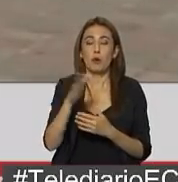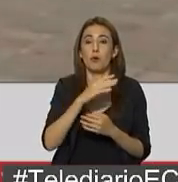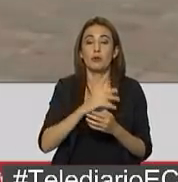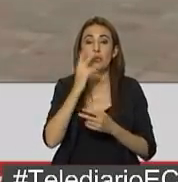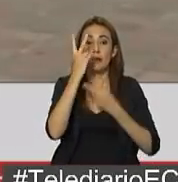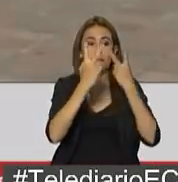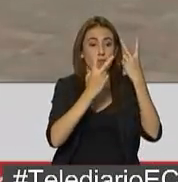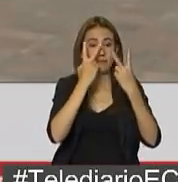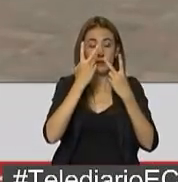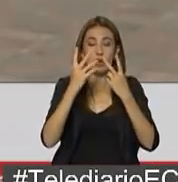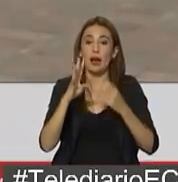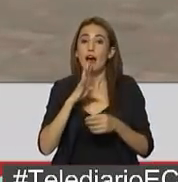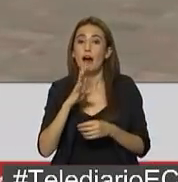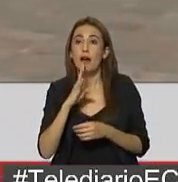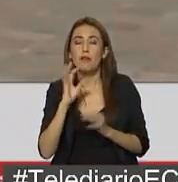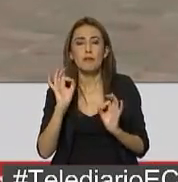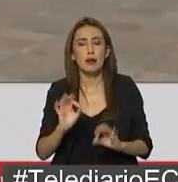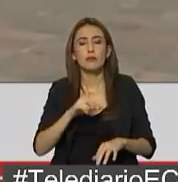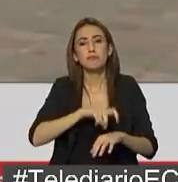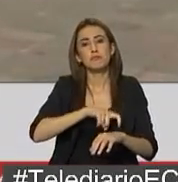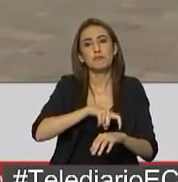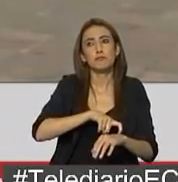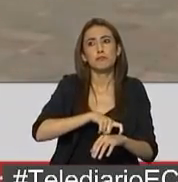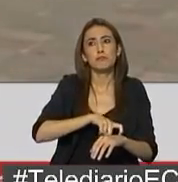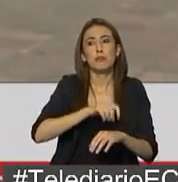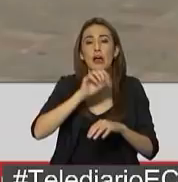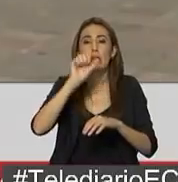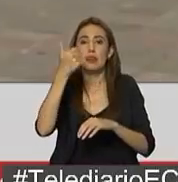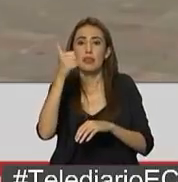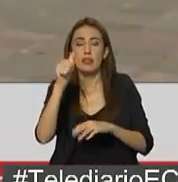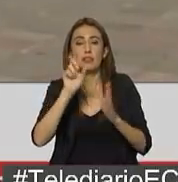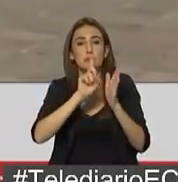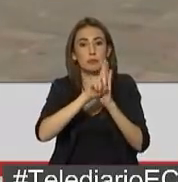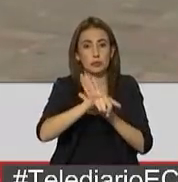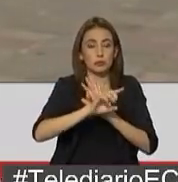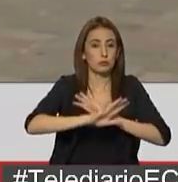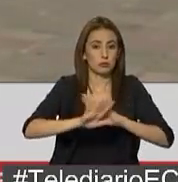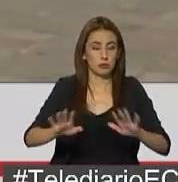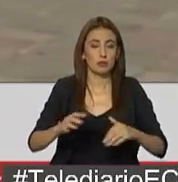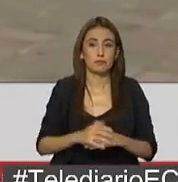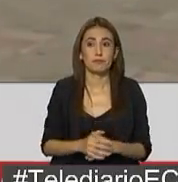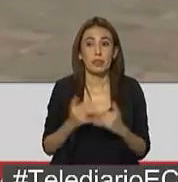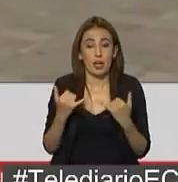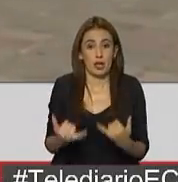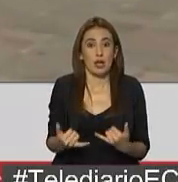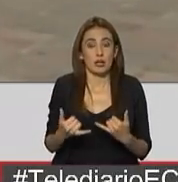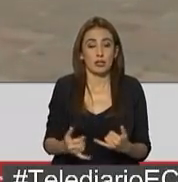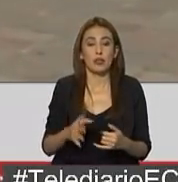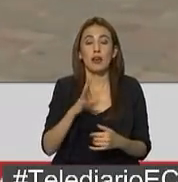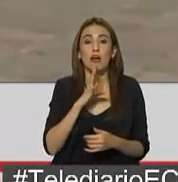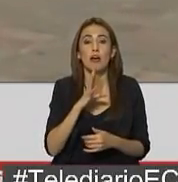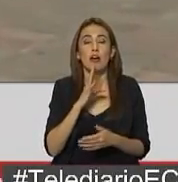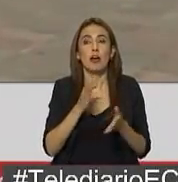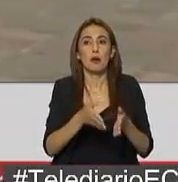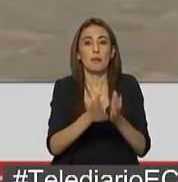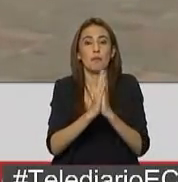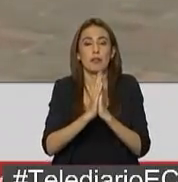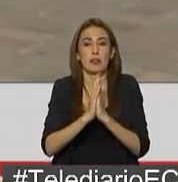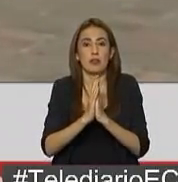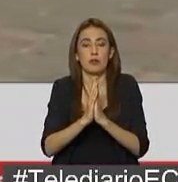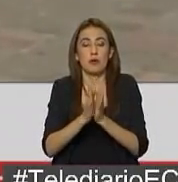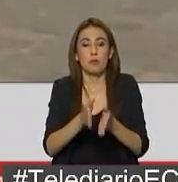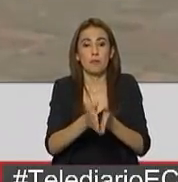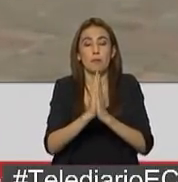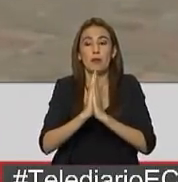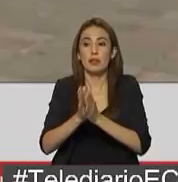realmente corta que duró exactamente unos 10 minutos. Aquí el funcionario hizo un pedido especial para que de